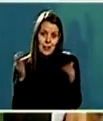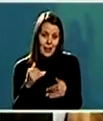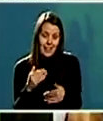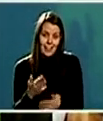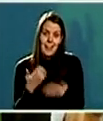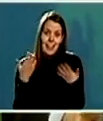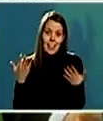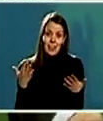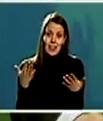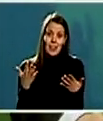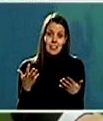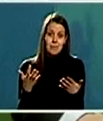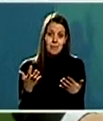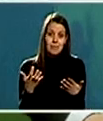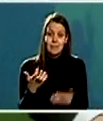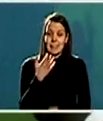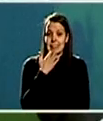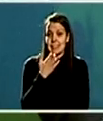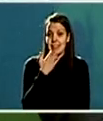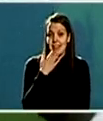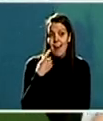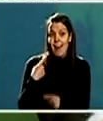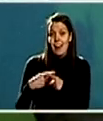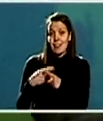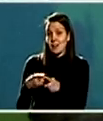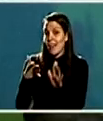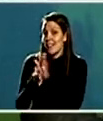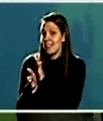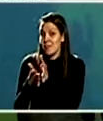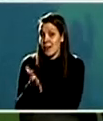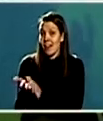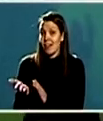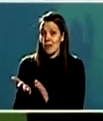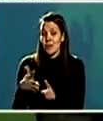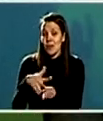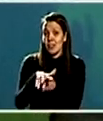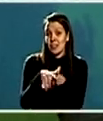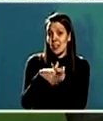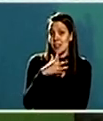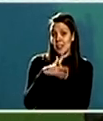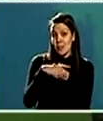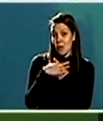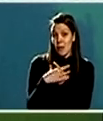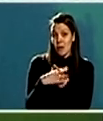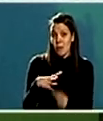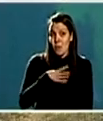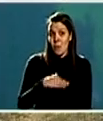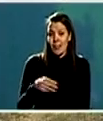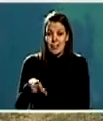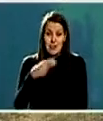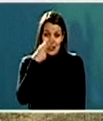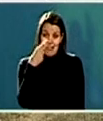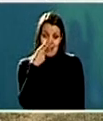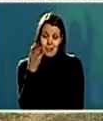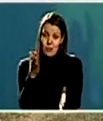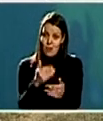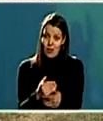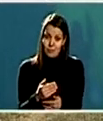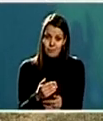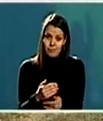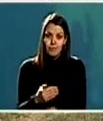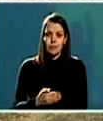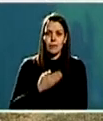anunciamos esa como levamos nosotros cosas decrece interés porte de galici para